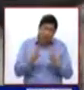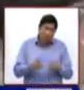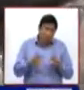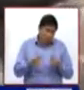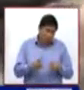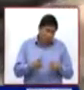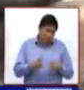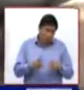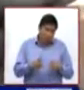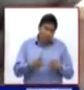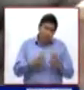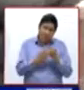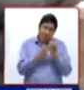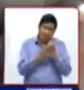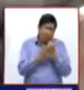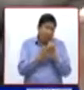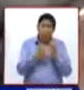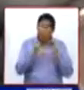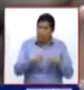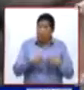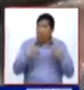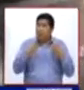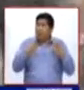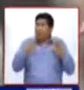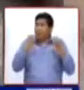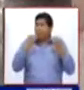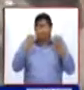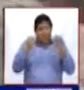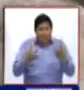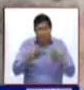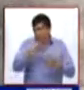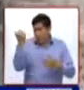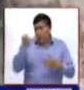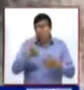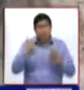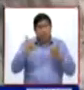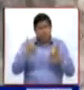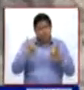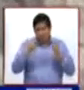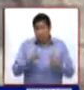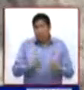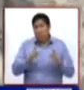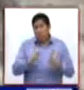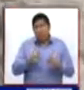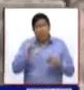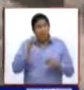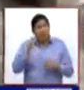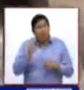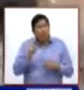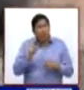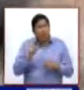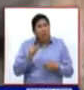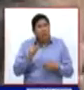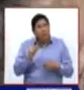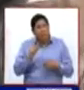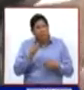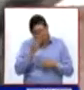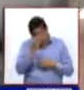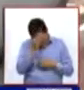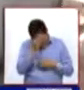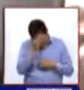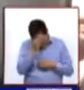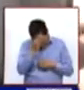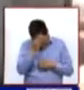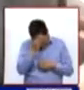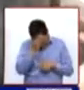gente. Así es. Que aporta para poder darles una mejor calidad de vida a estas personas que por un momento se cierran en ellos y